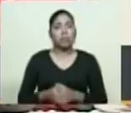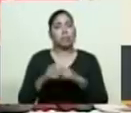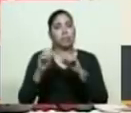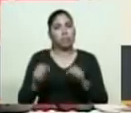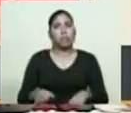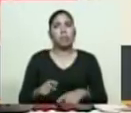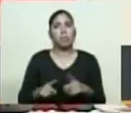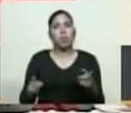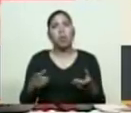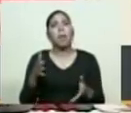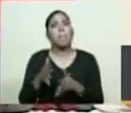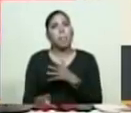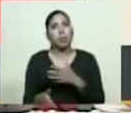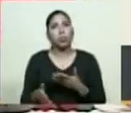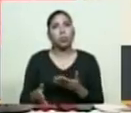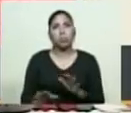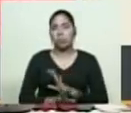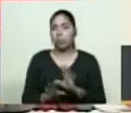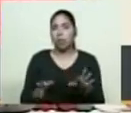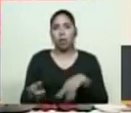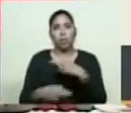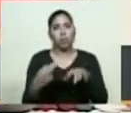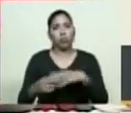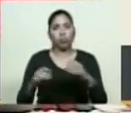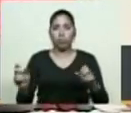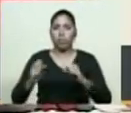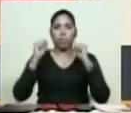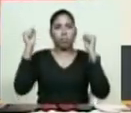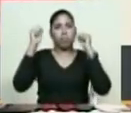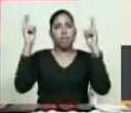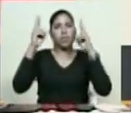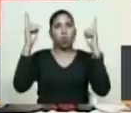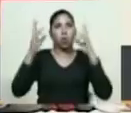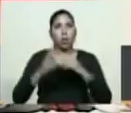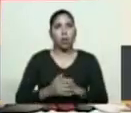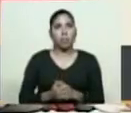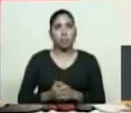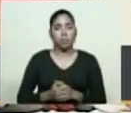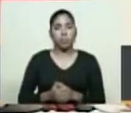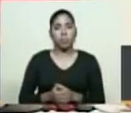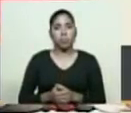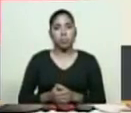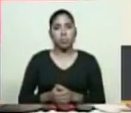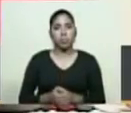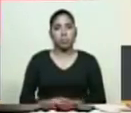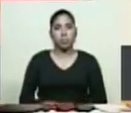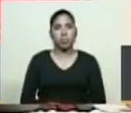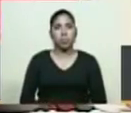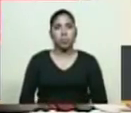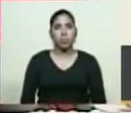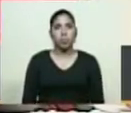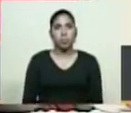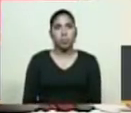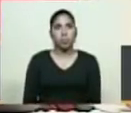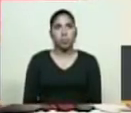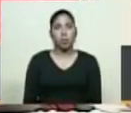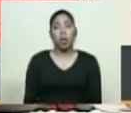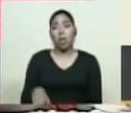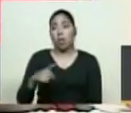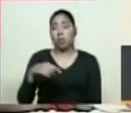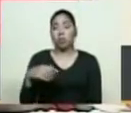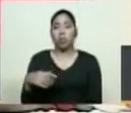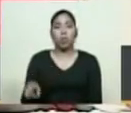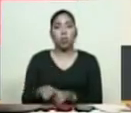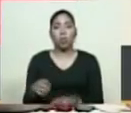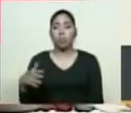Totalmente. ¿Y qué ocurrió? Victoria revolucionaria. Subestiman al pueblo. Se sobreestiman ellos y subestiman a